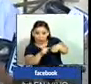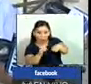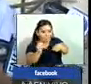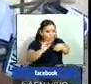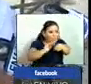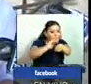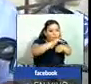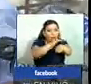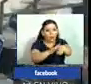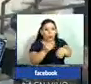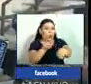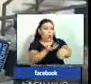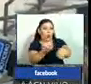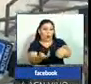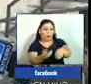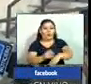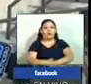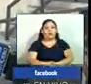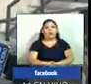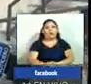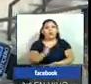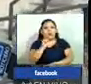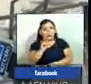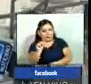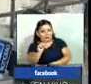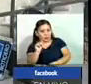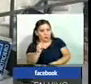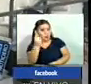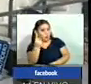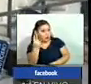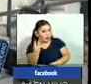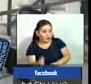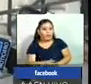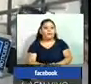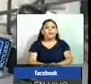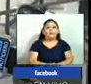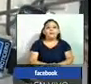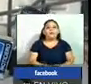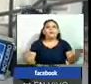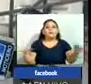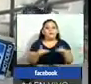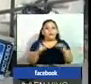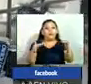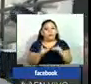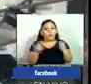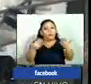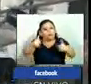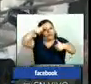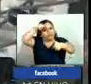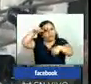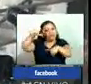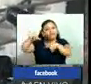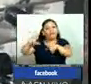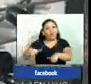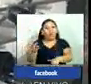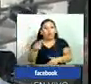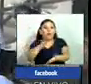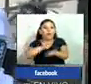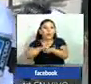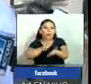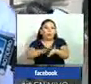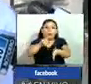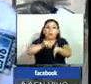desinfectar la mercadería. Ellos van a salir con el permiso del día y también se han aplicado, se aprobaron las multas que van a tener por la